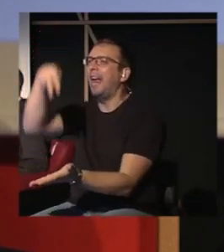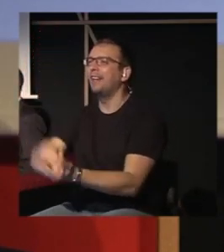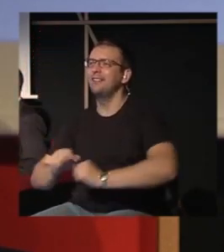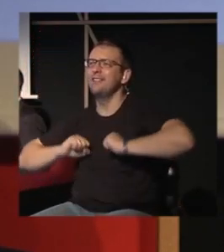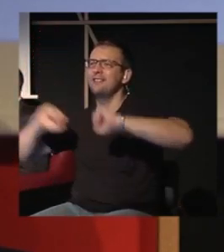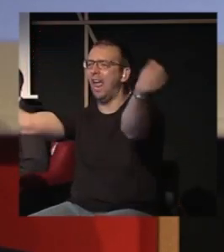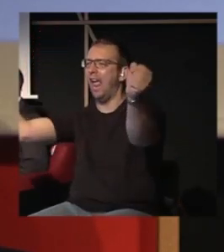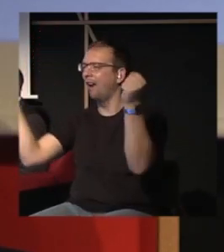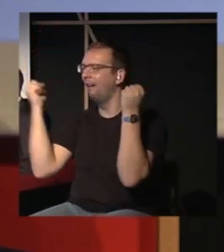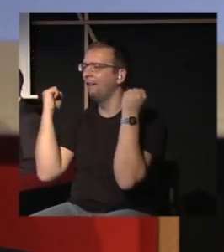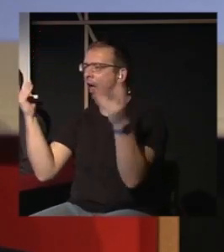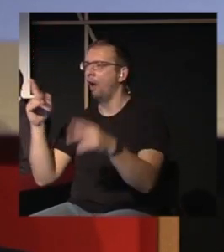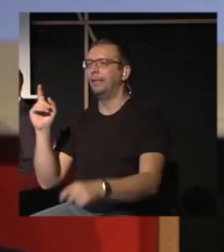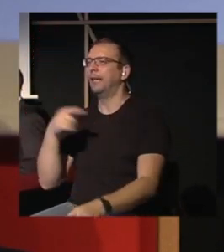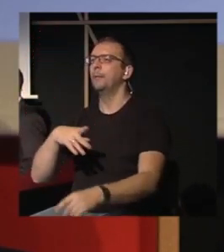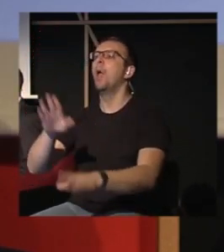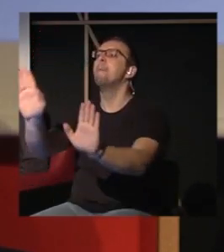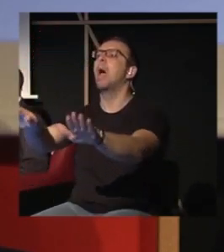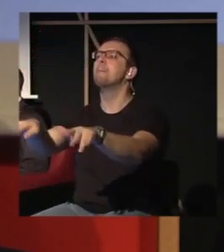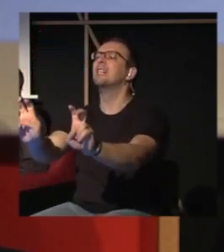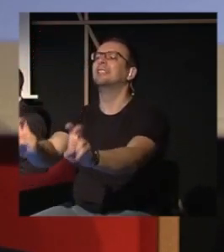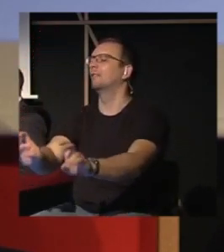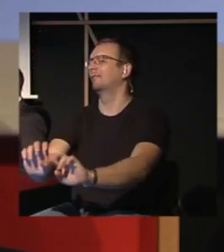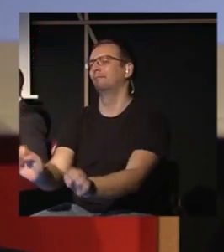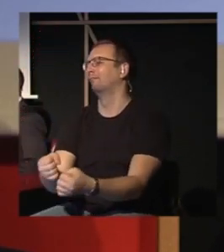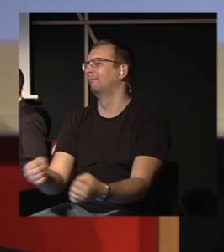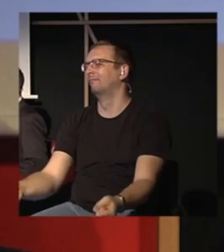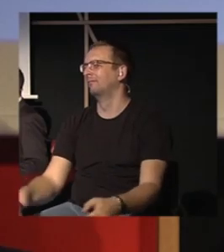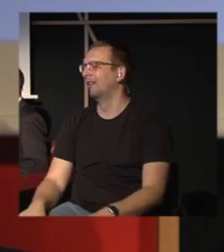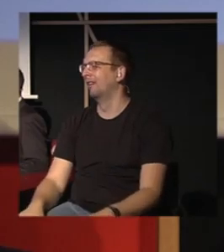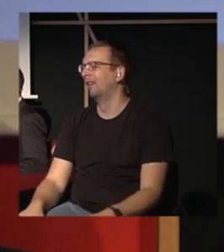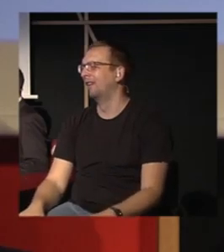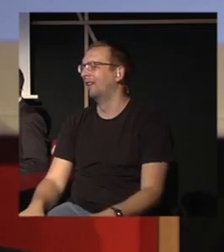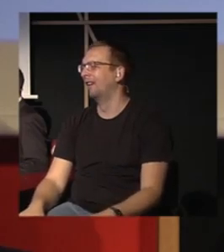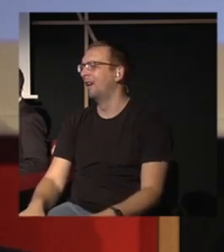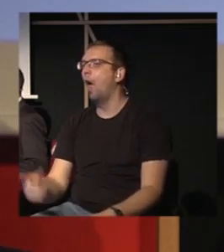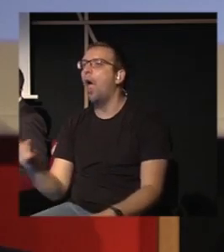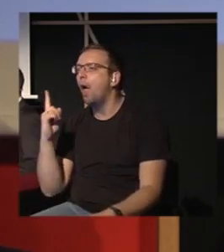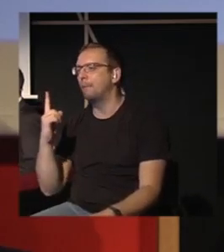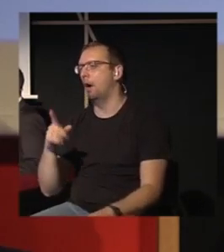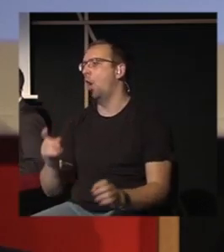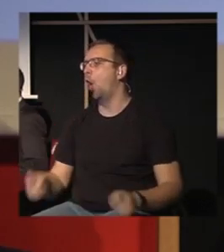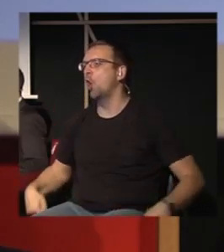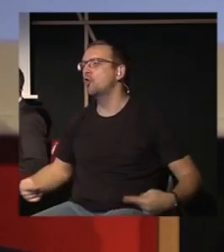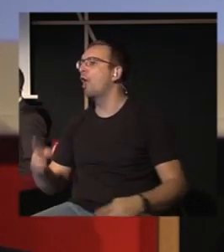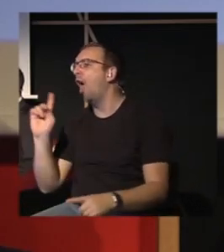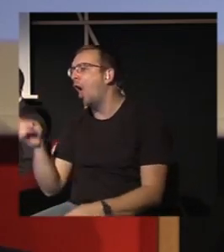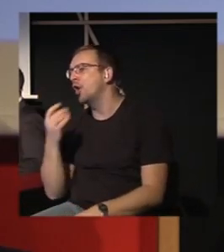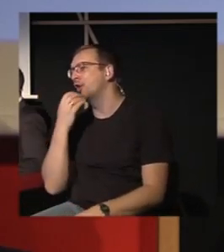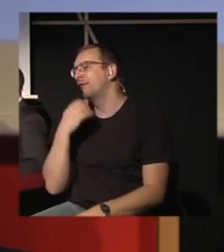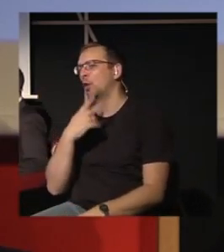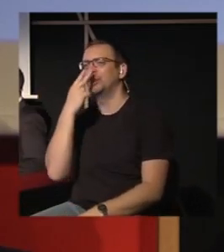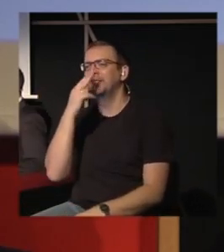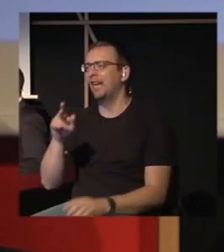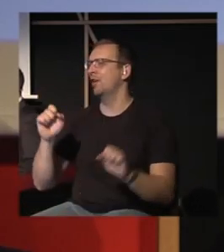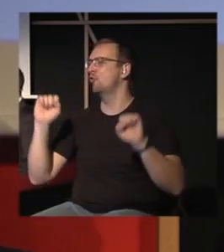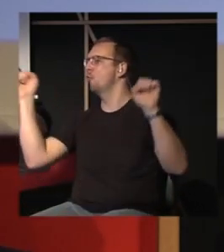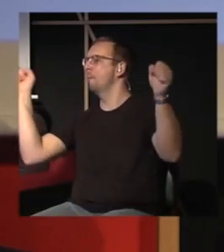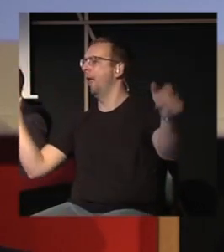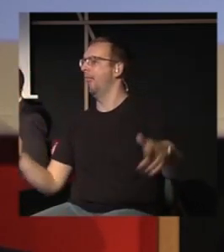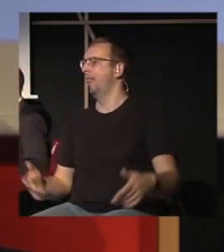jugada. Entonces hemos hecho plataformas, los hemos elevado casi medio metro y eso ha superado el